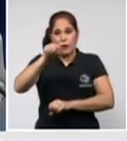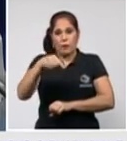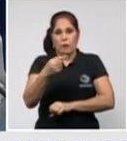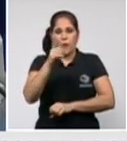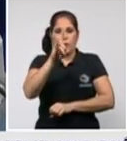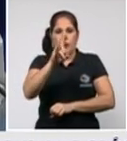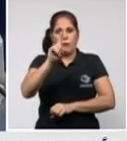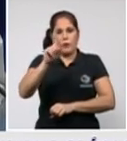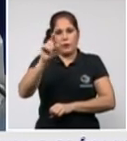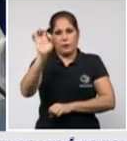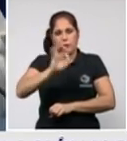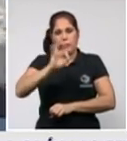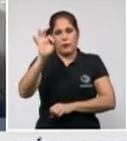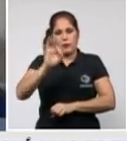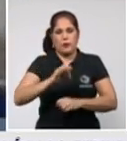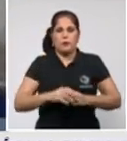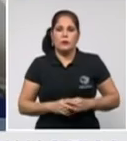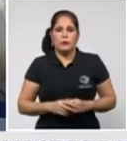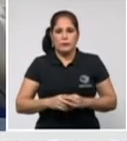0,91%.